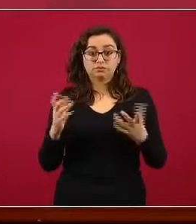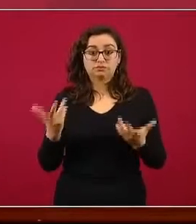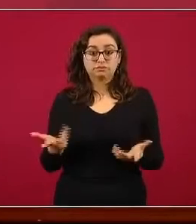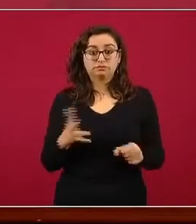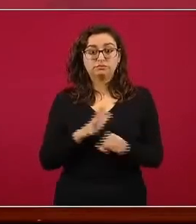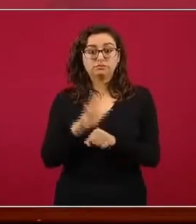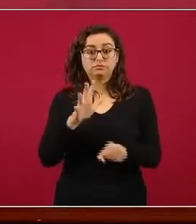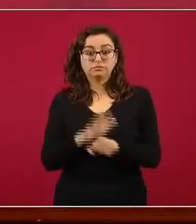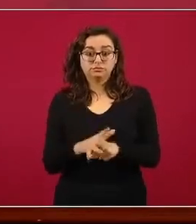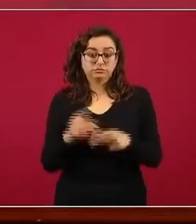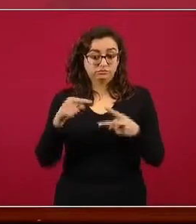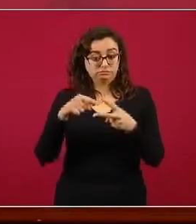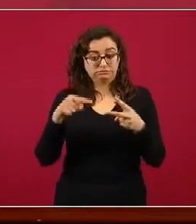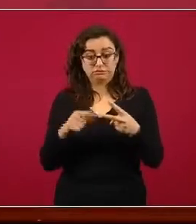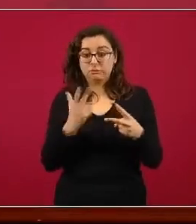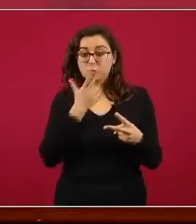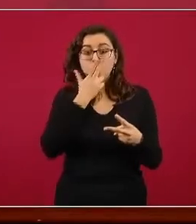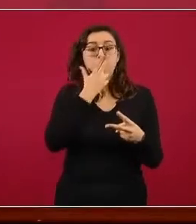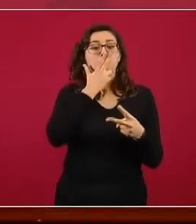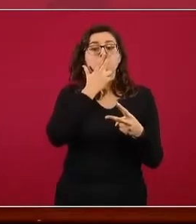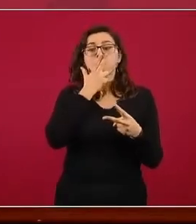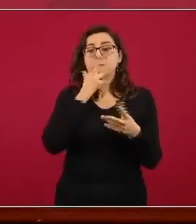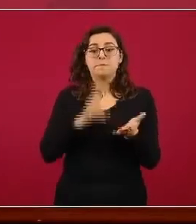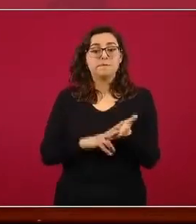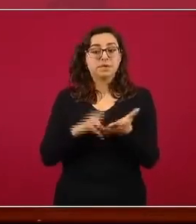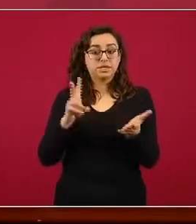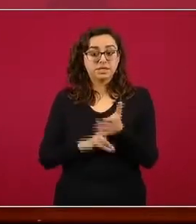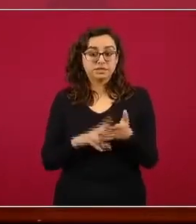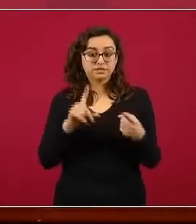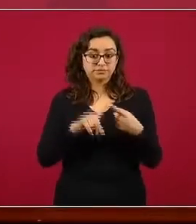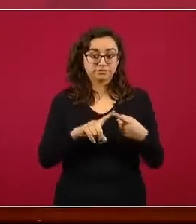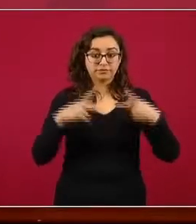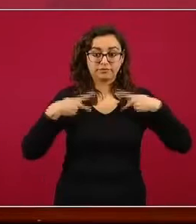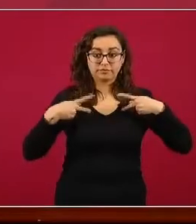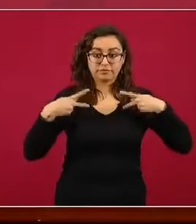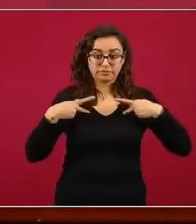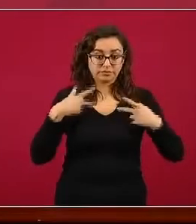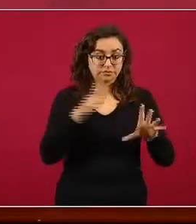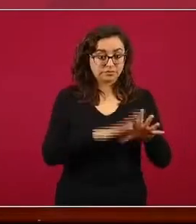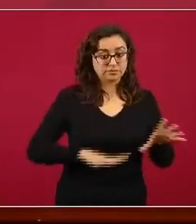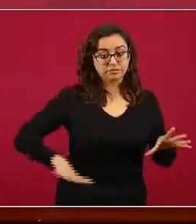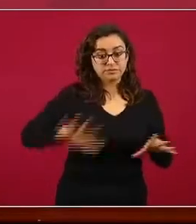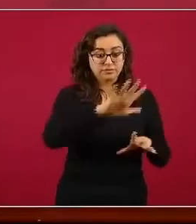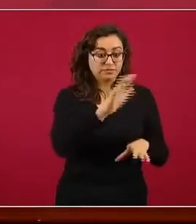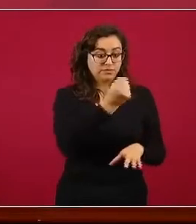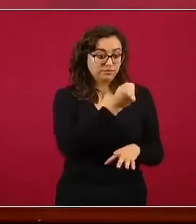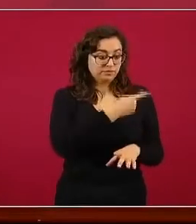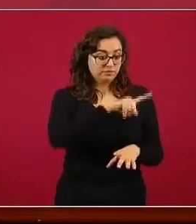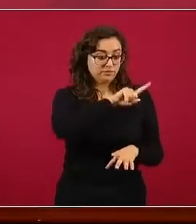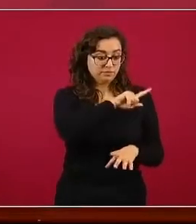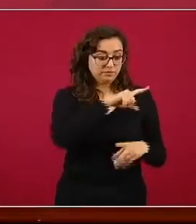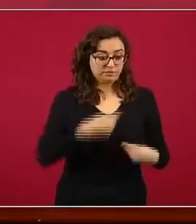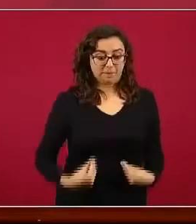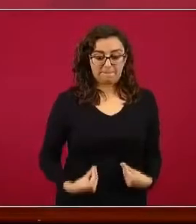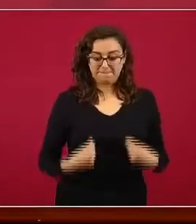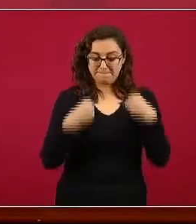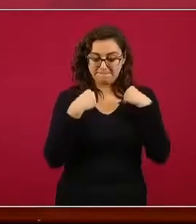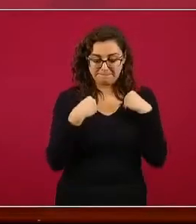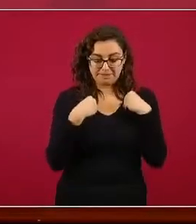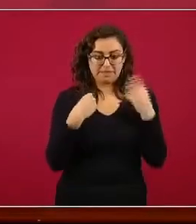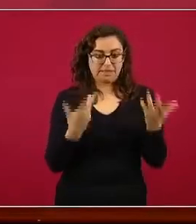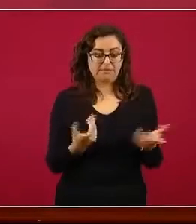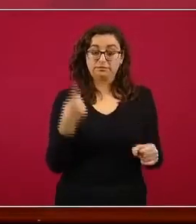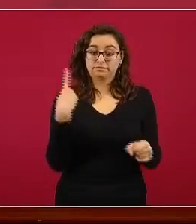la más alta importancia. Por un lado está la salud y la vida de manera directa, en el contexto de